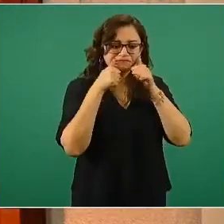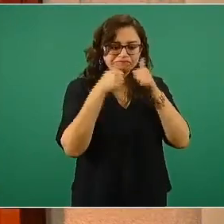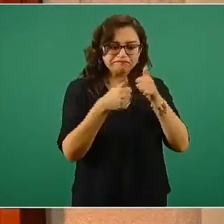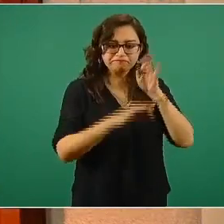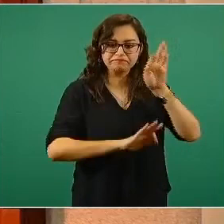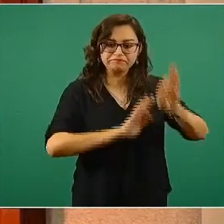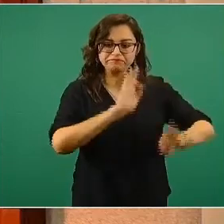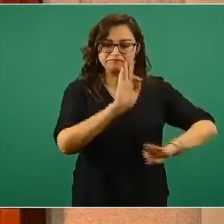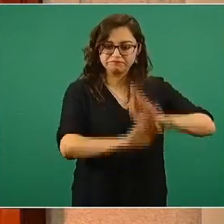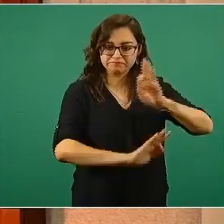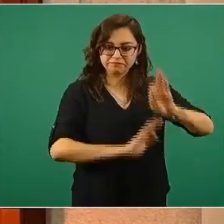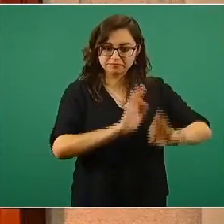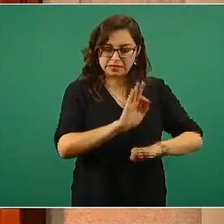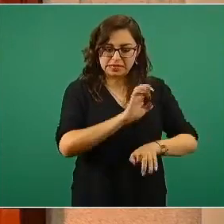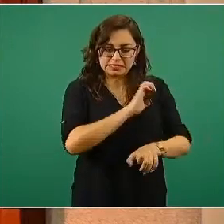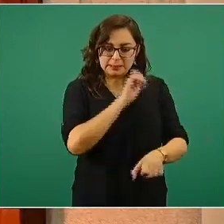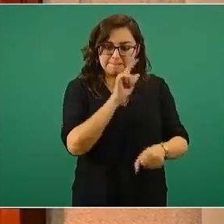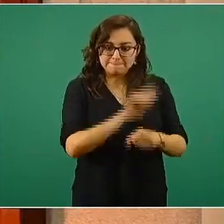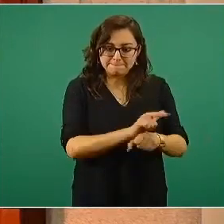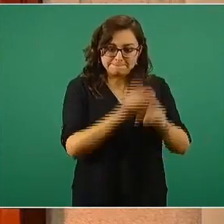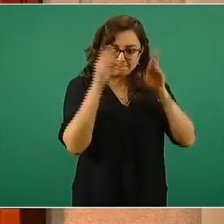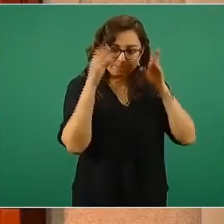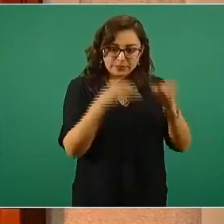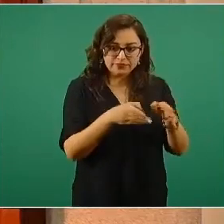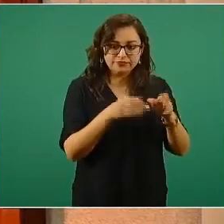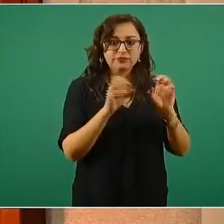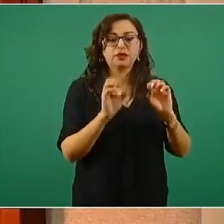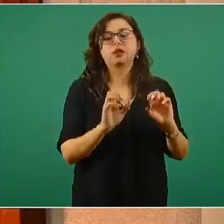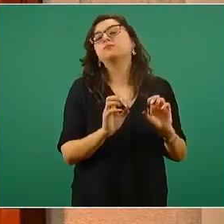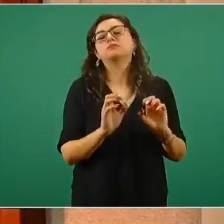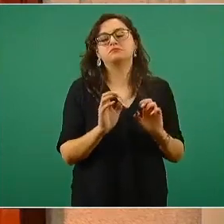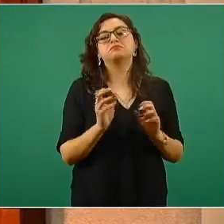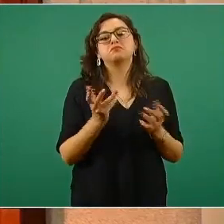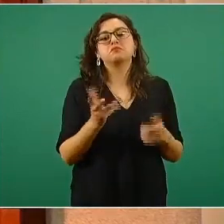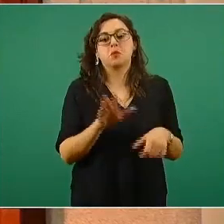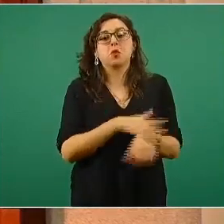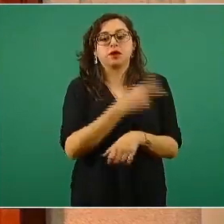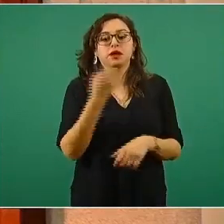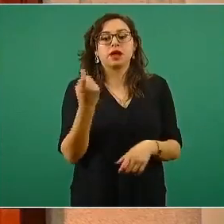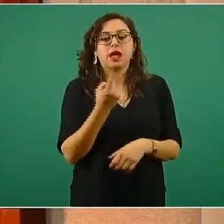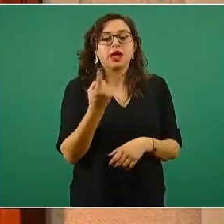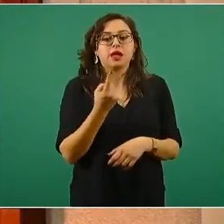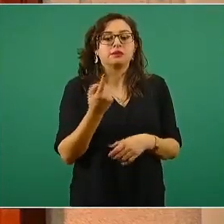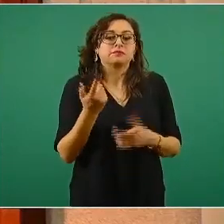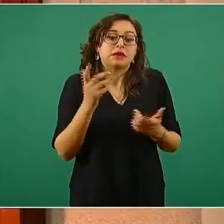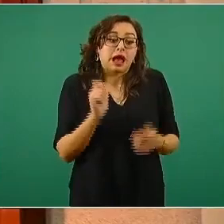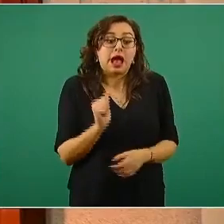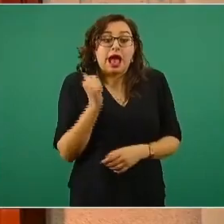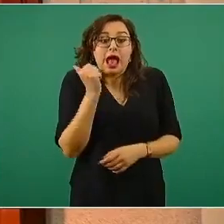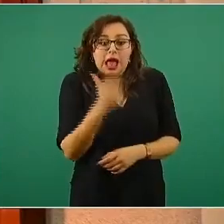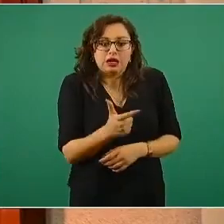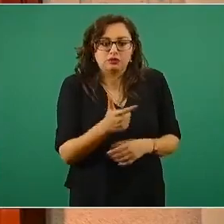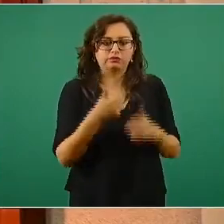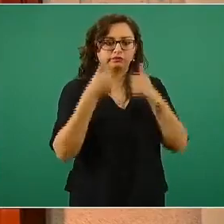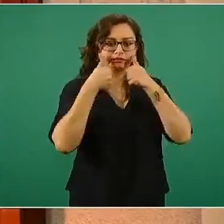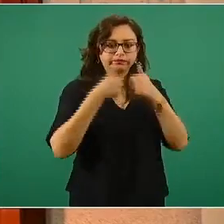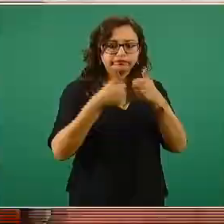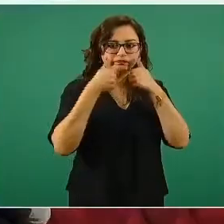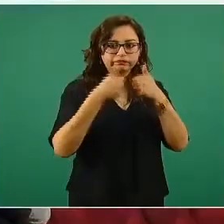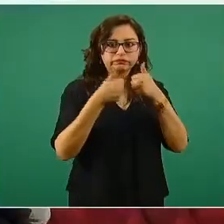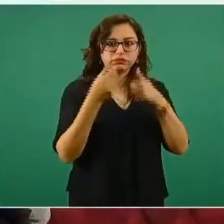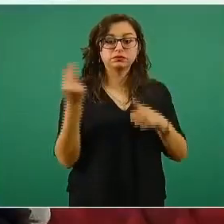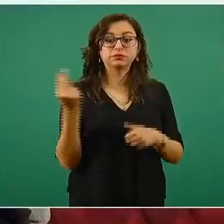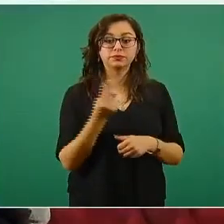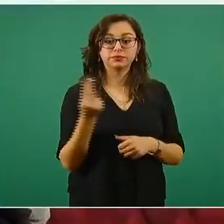una atención más especializada o inclusive la hospitalización por necesitar un seguimiento como tal hasta efectos